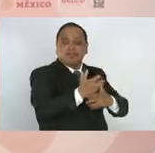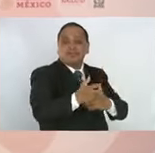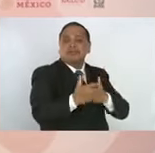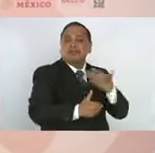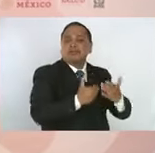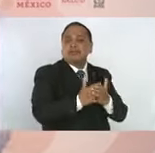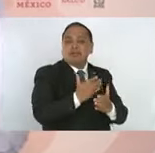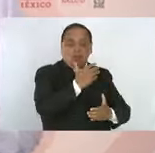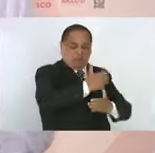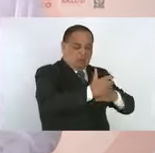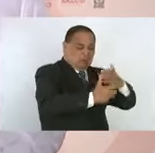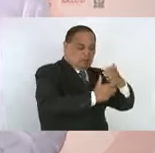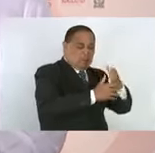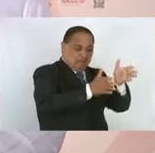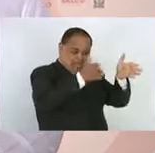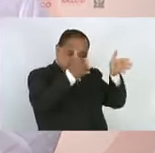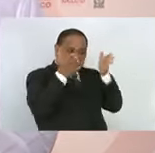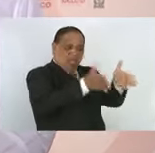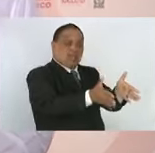iban dirigidas